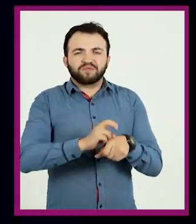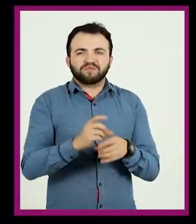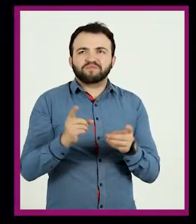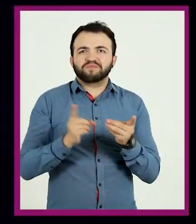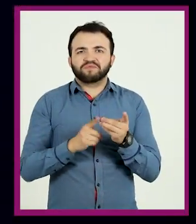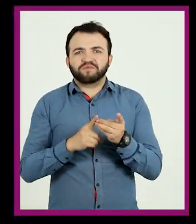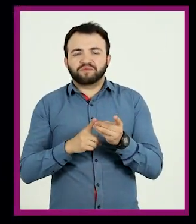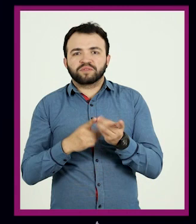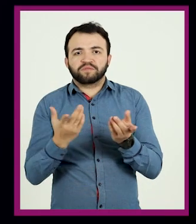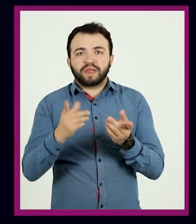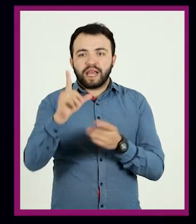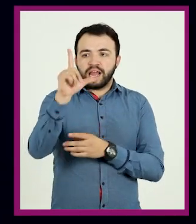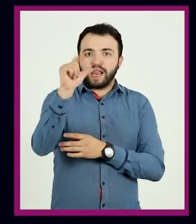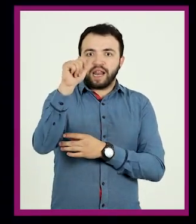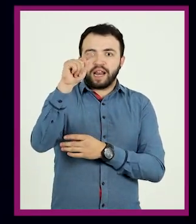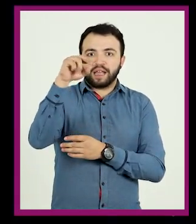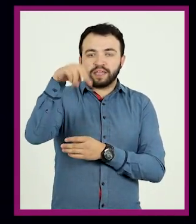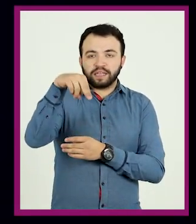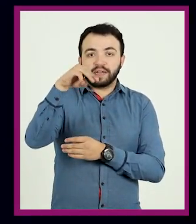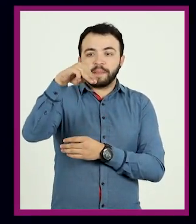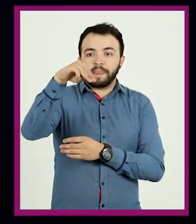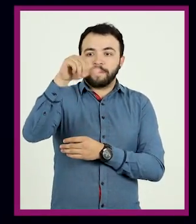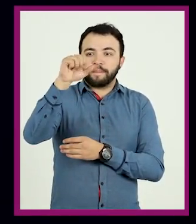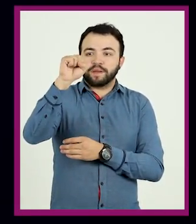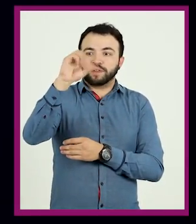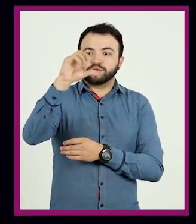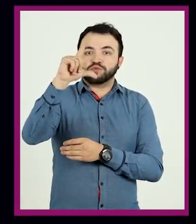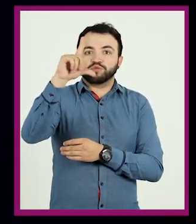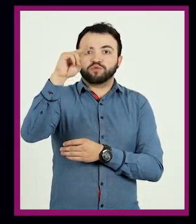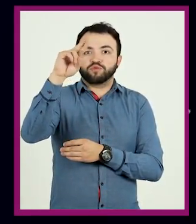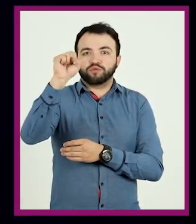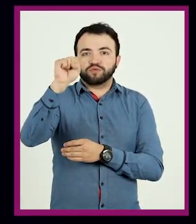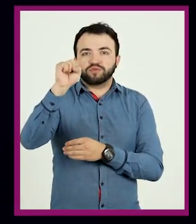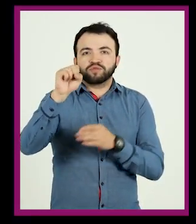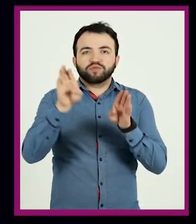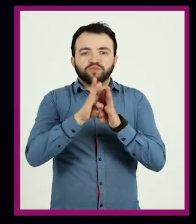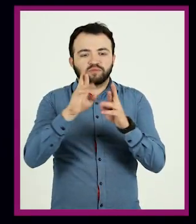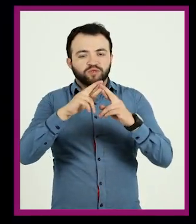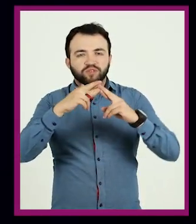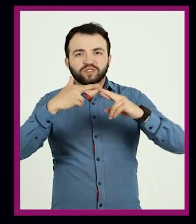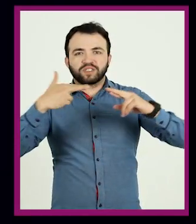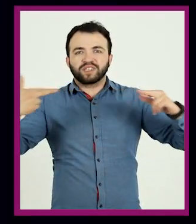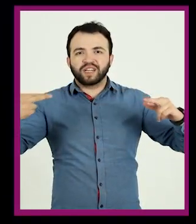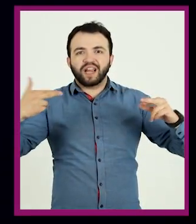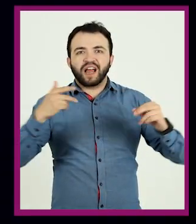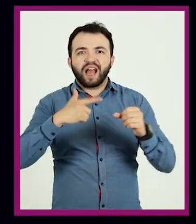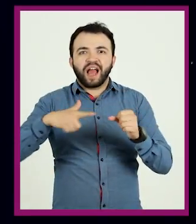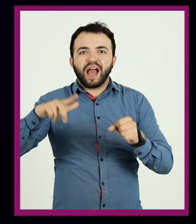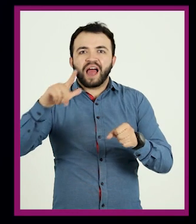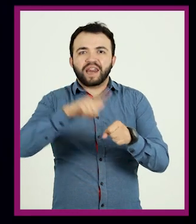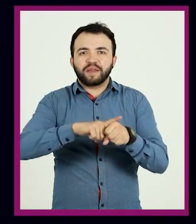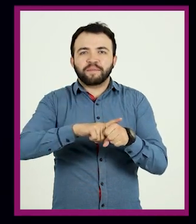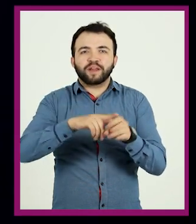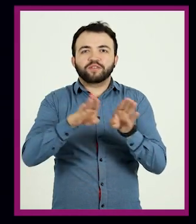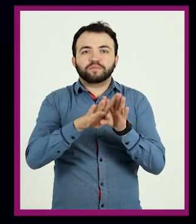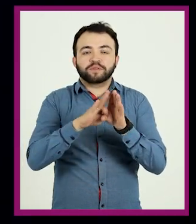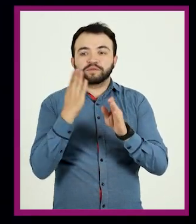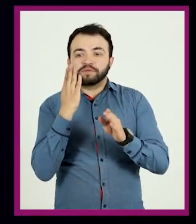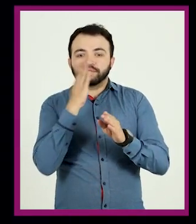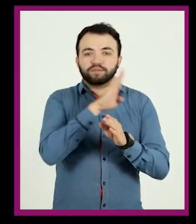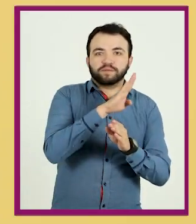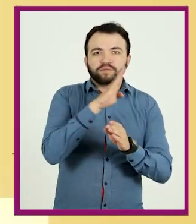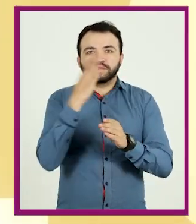macho proviene del latín masculus, que aludía llanamente a uno de los dos componentes de la relación reproductiva